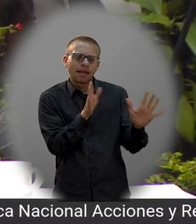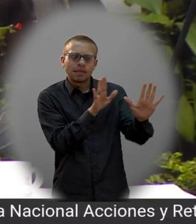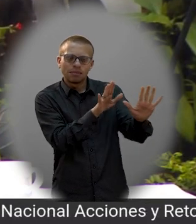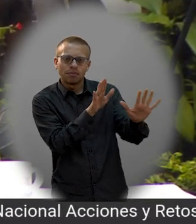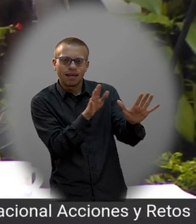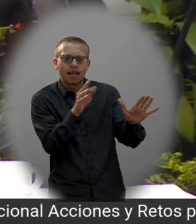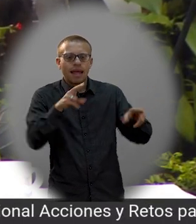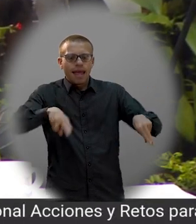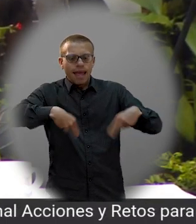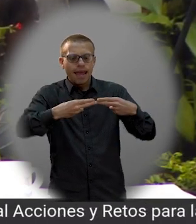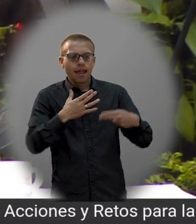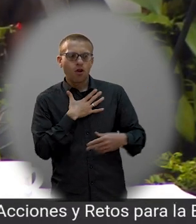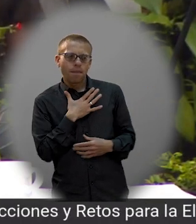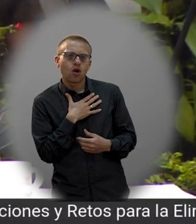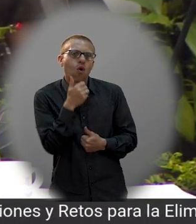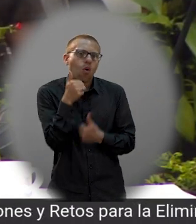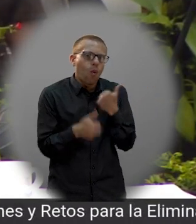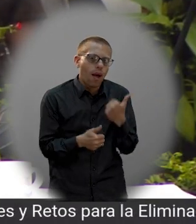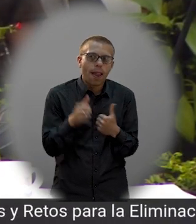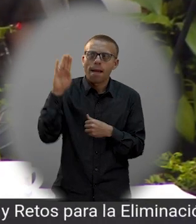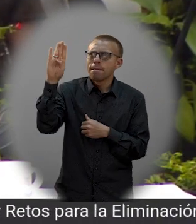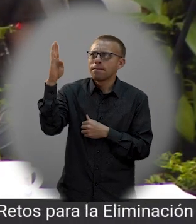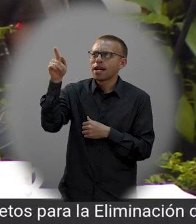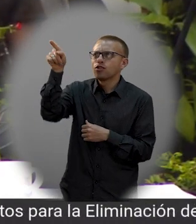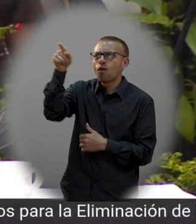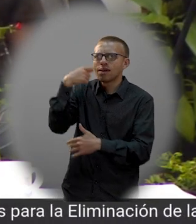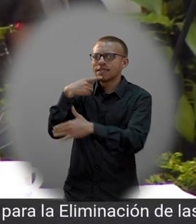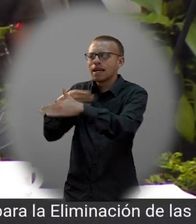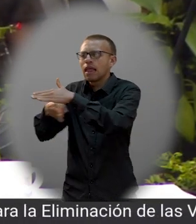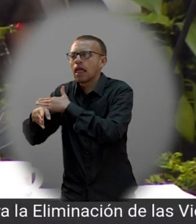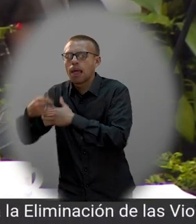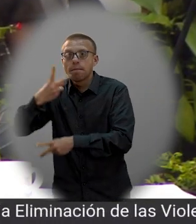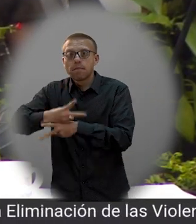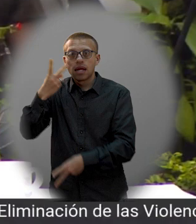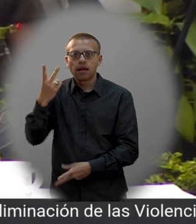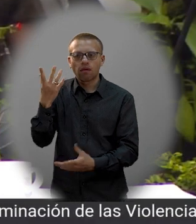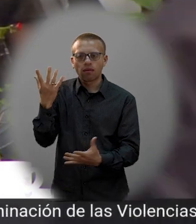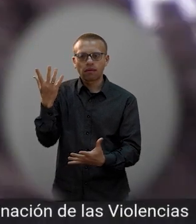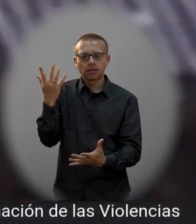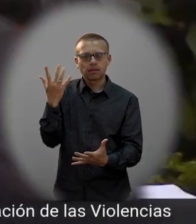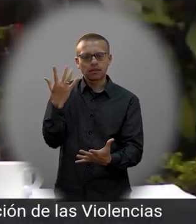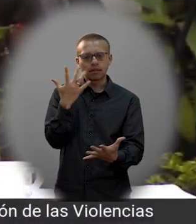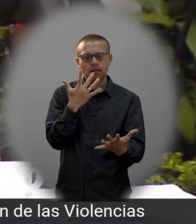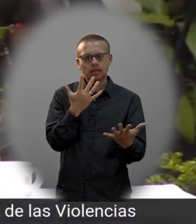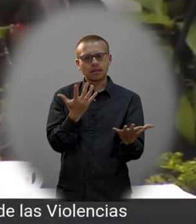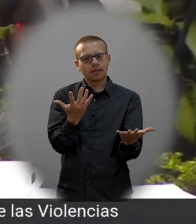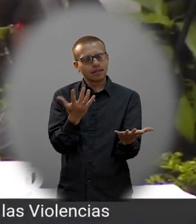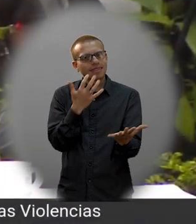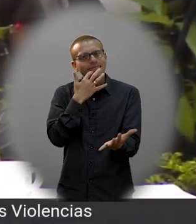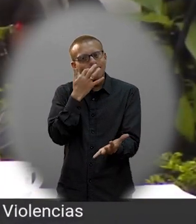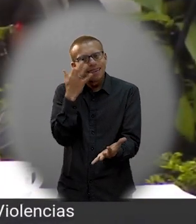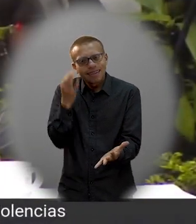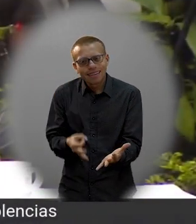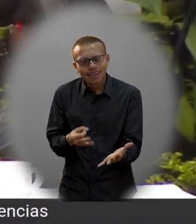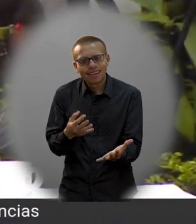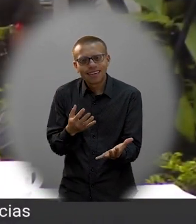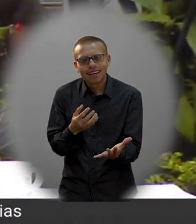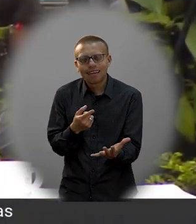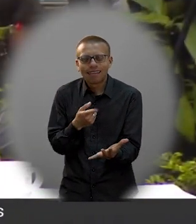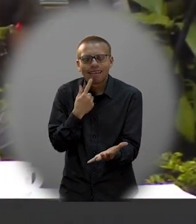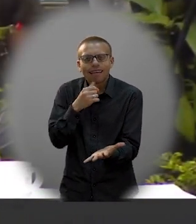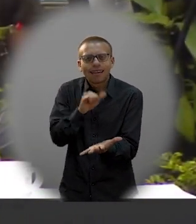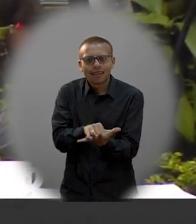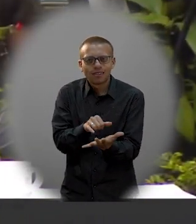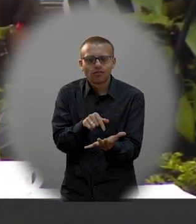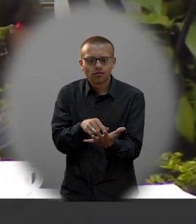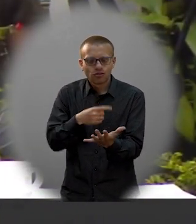Es decir, mi vida corre peligro simplemente por entrar a un baño. Entonces, pongamos la discusión sobre cómo